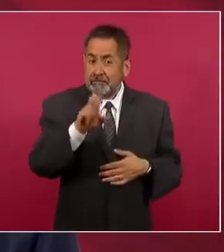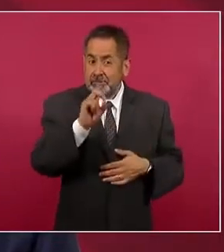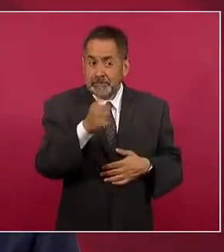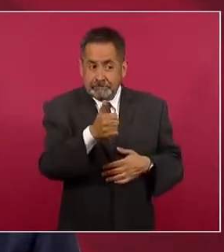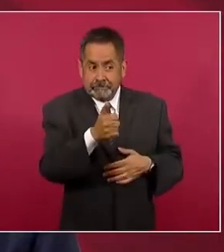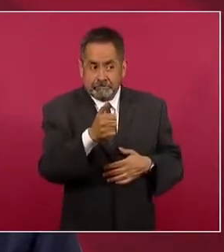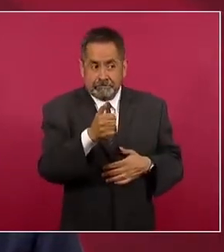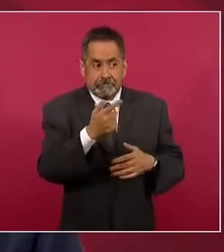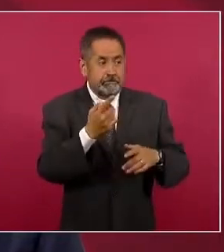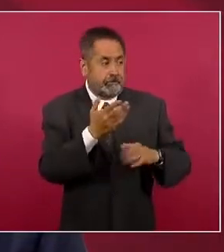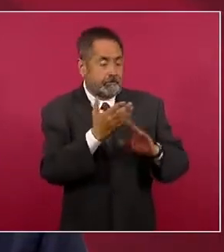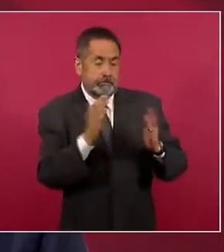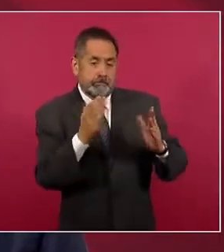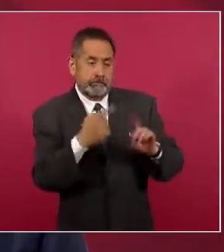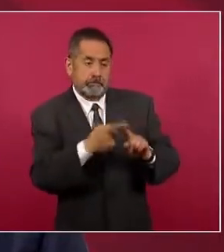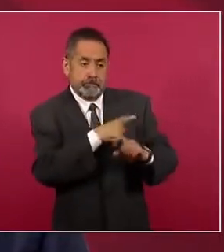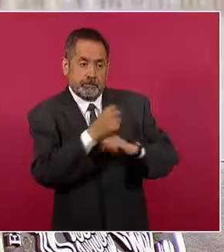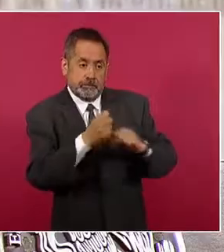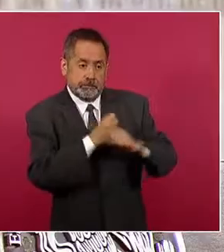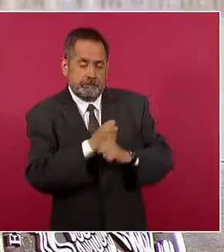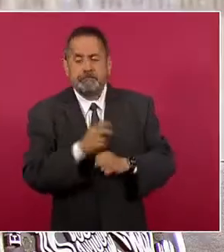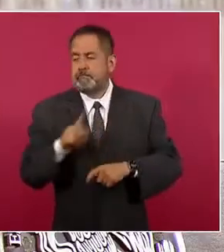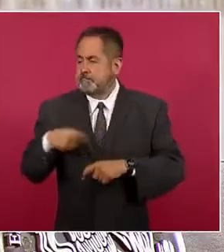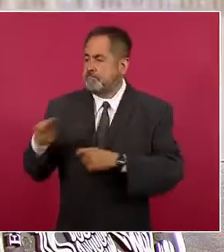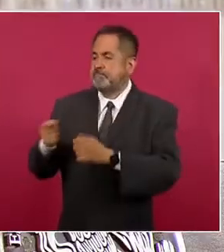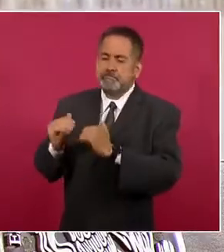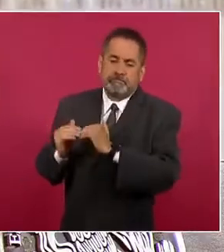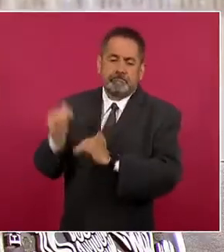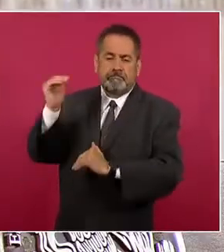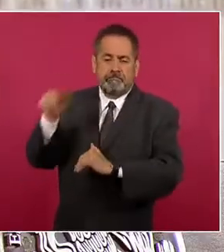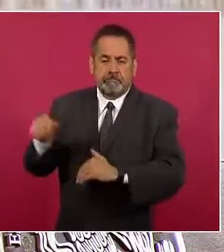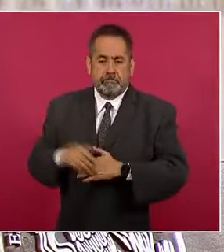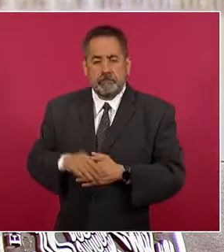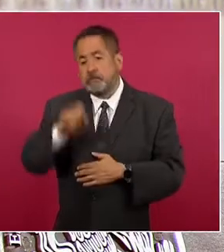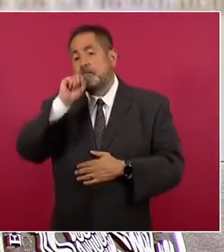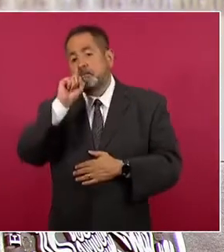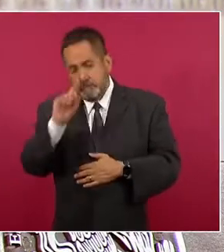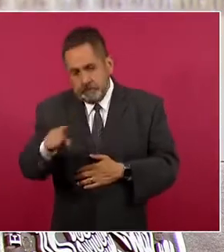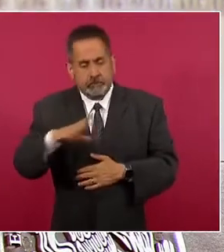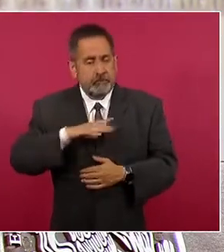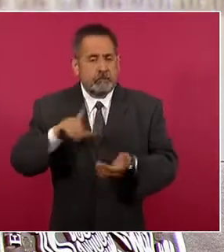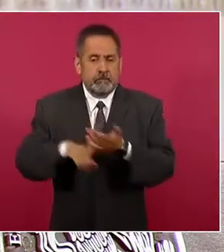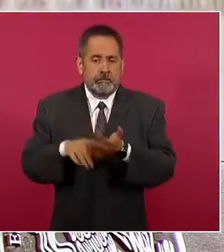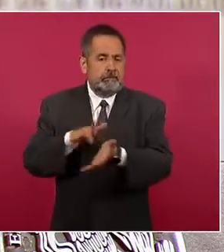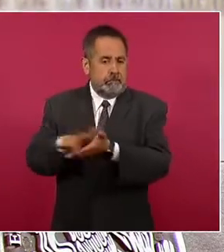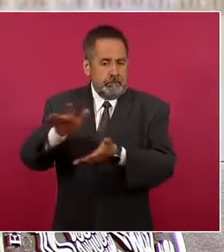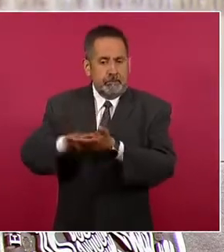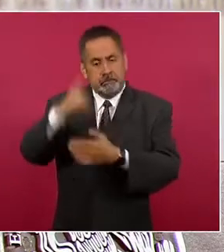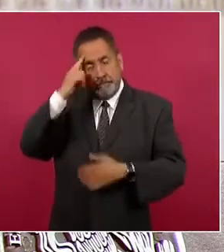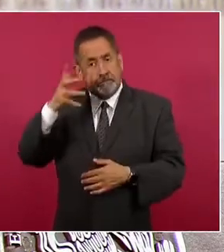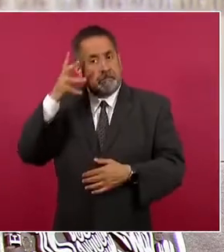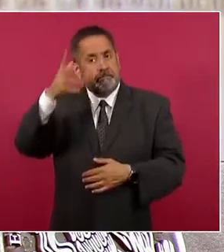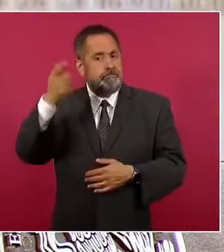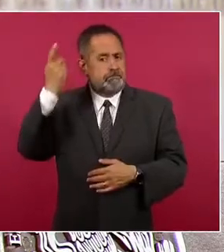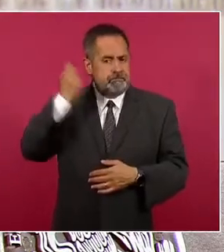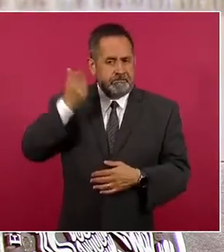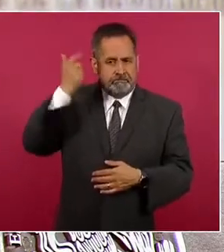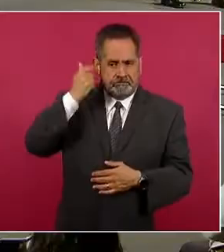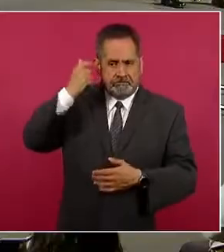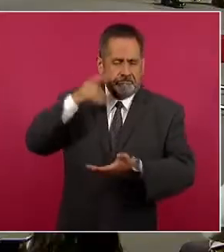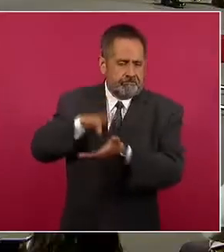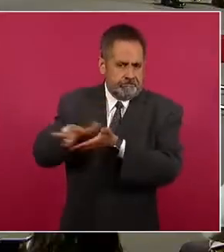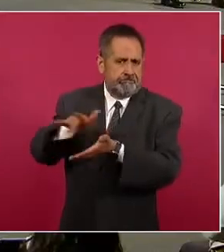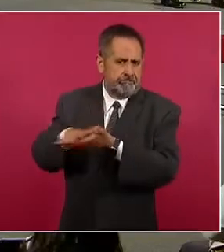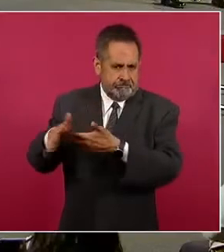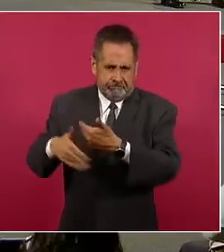con respecto al año anterior. El estímulo a la jubilación es una tarea que es una constante en la vida del sector educación.